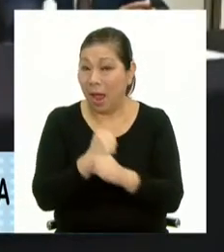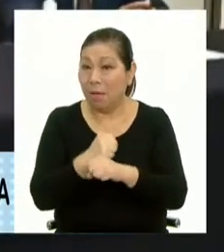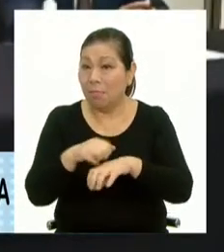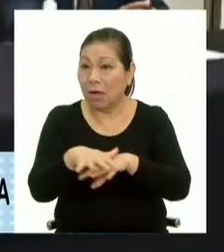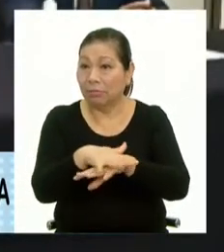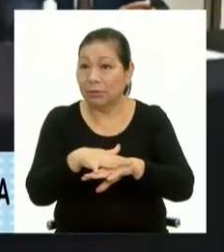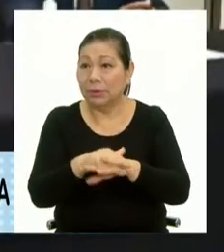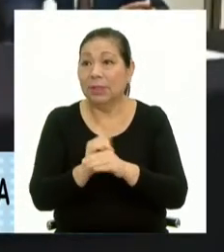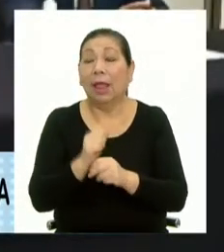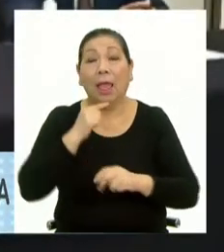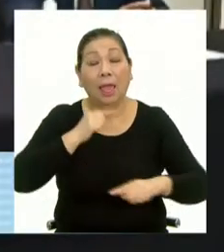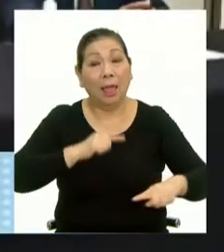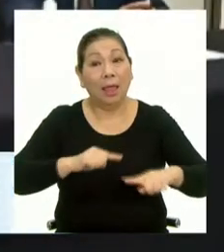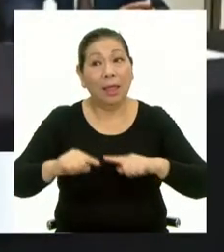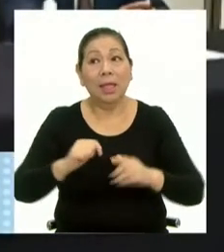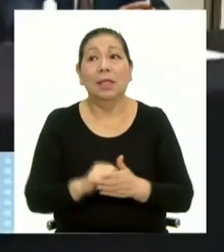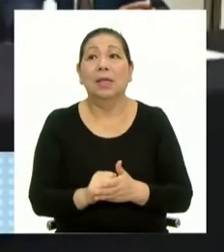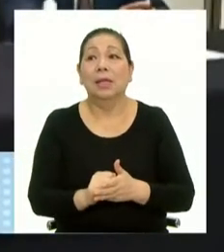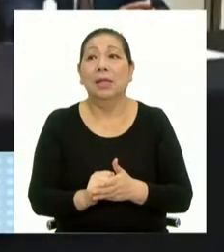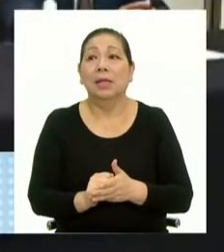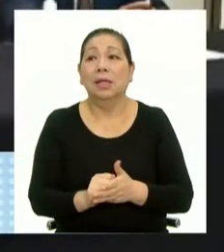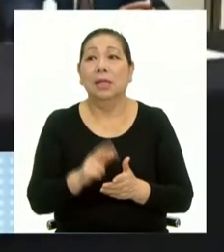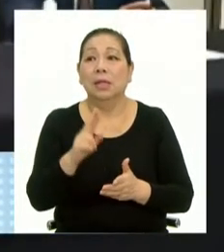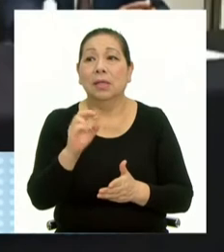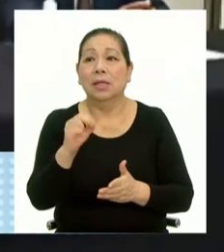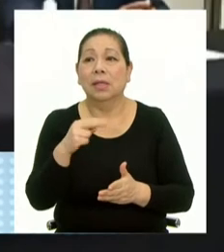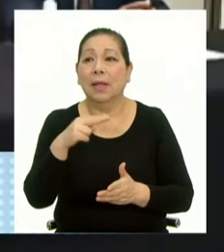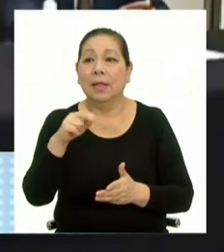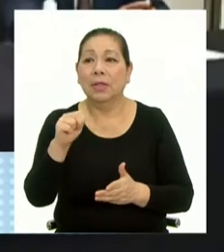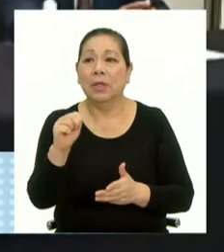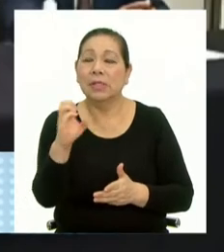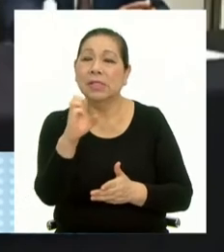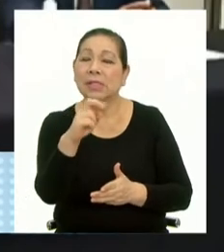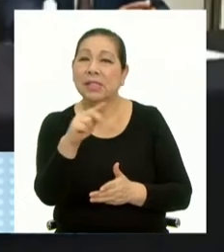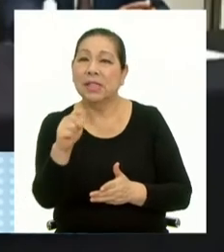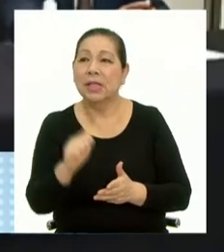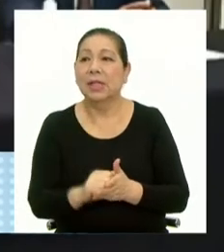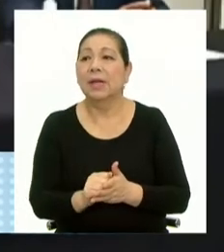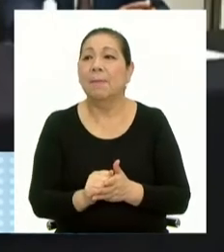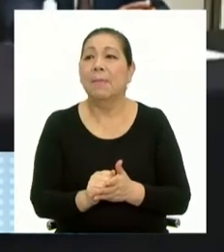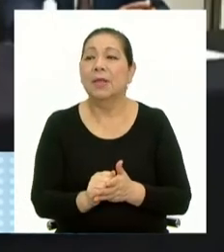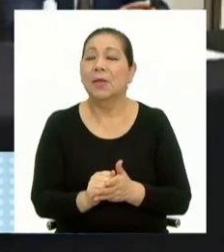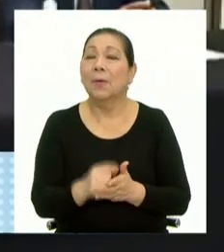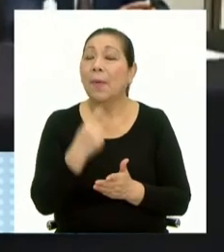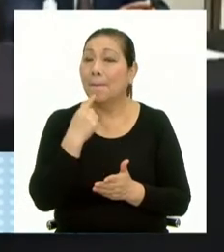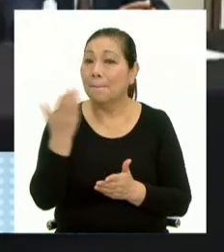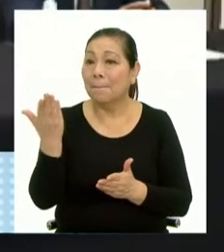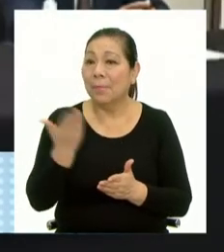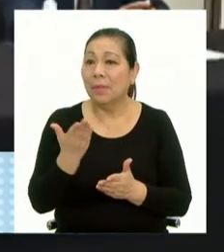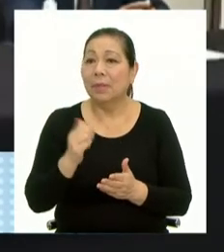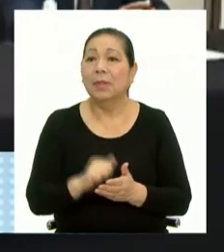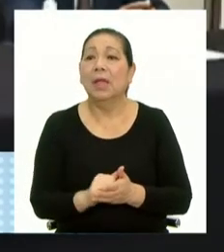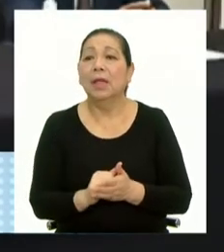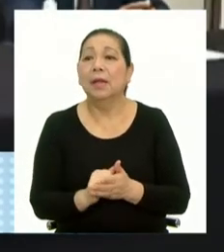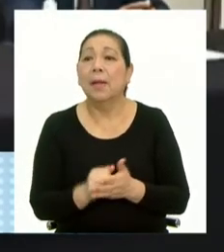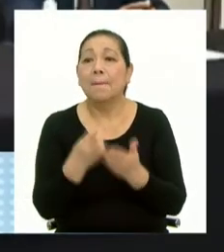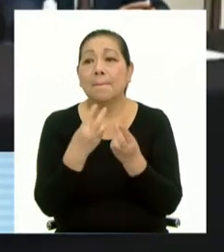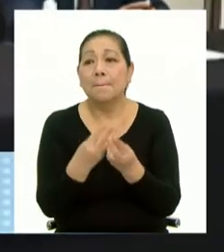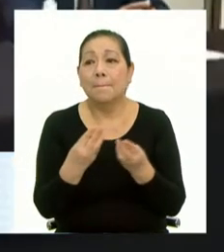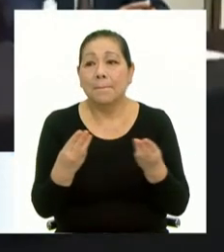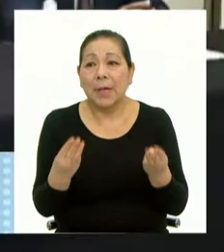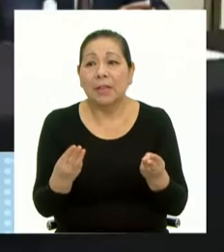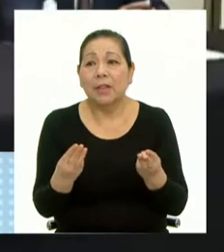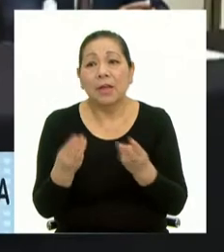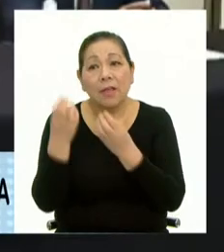administración del gerente general, señor Ruger Miguel Ceballos Jataqueda, venía manipulando materialmente